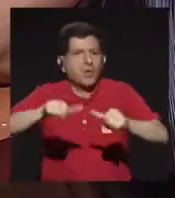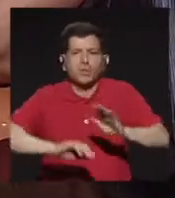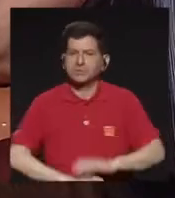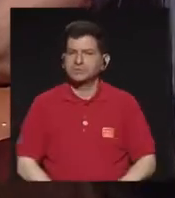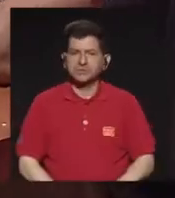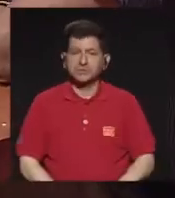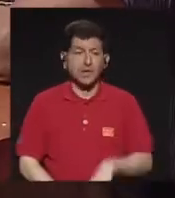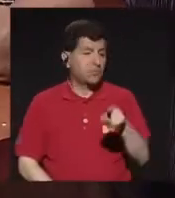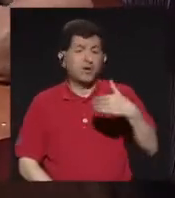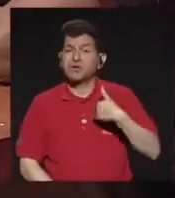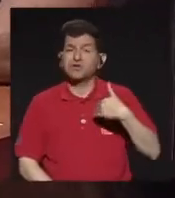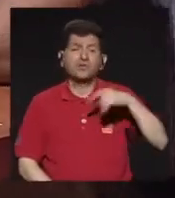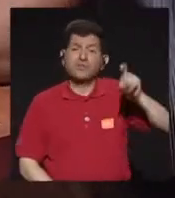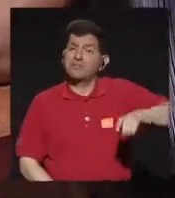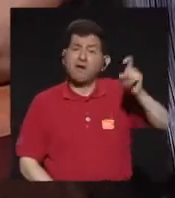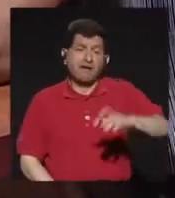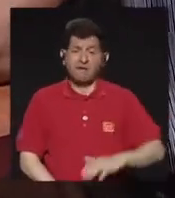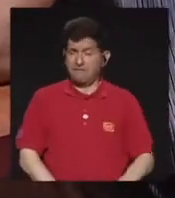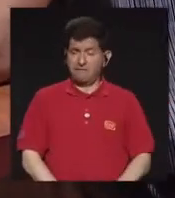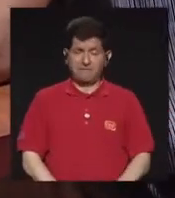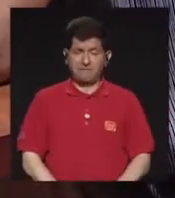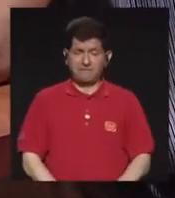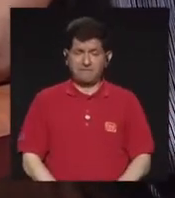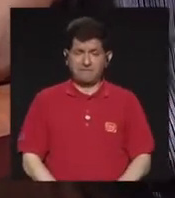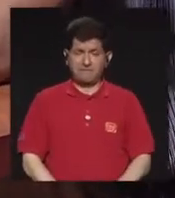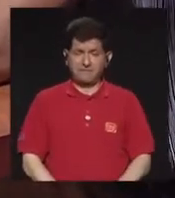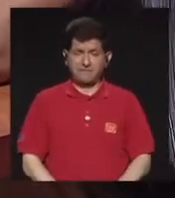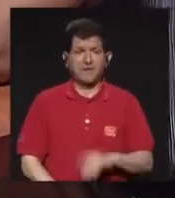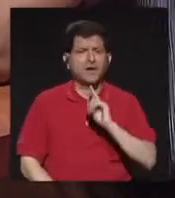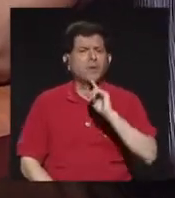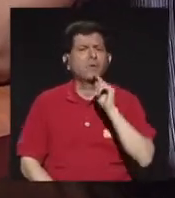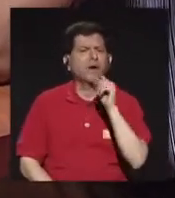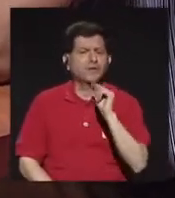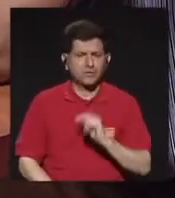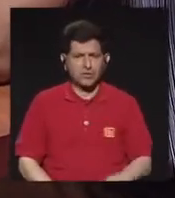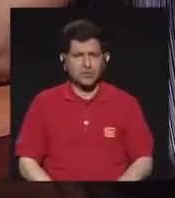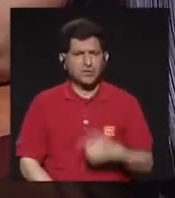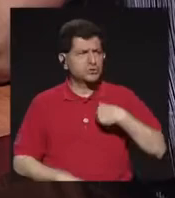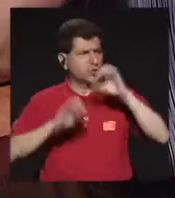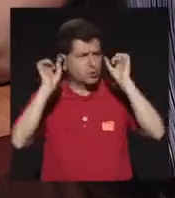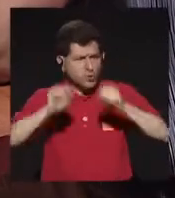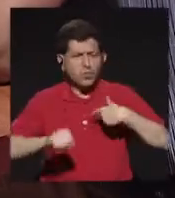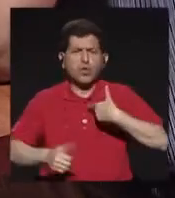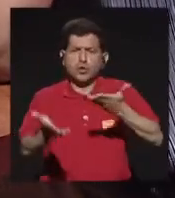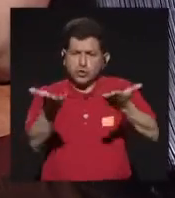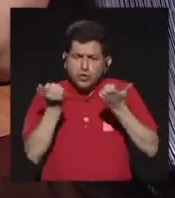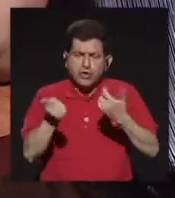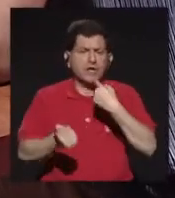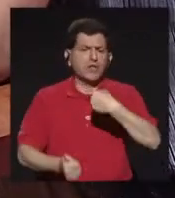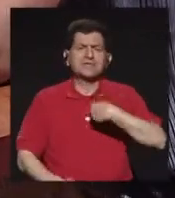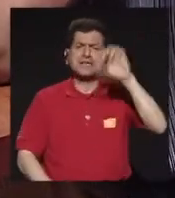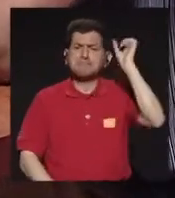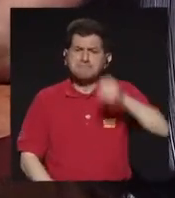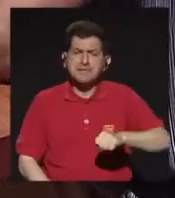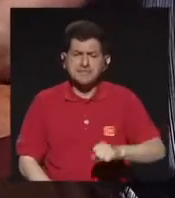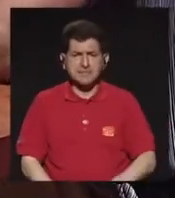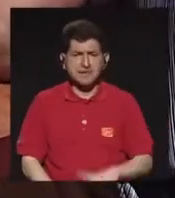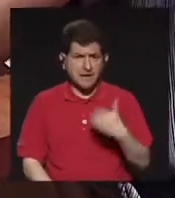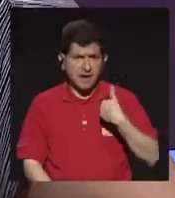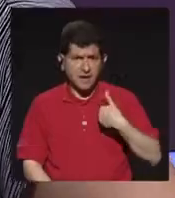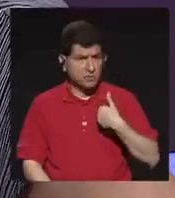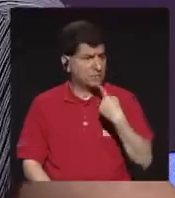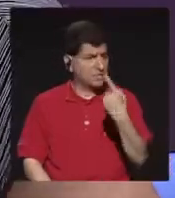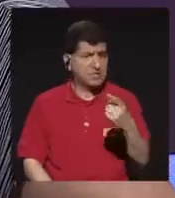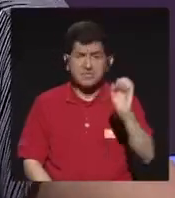Porque no tienen por qué luchar. Cuando usted dice, yo puedo, yo quiero, y que me digan que sí, a los hombres no les dicen que sí.